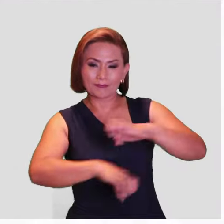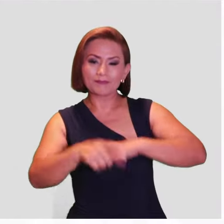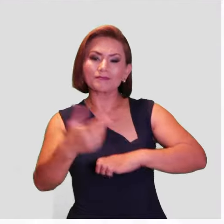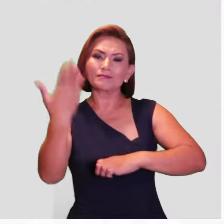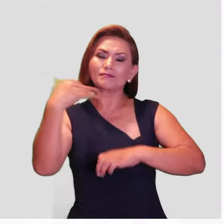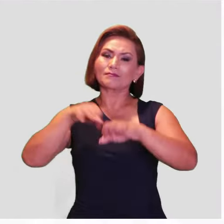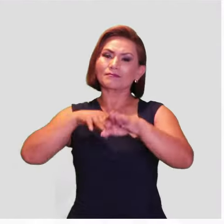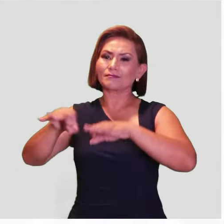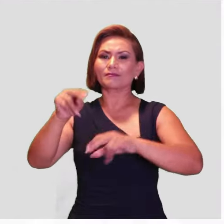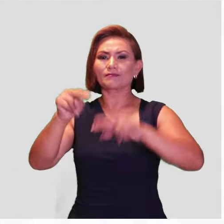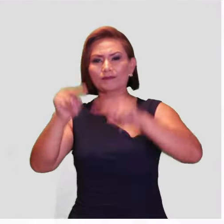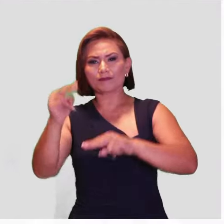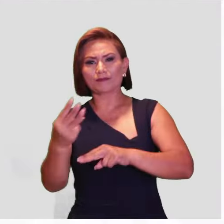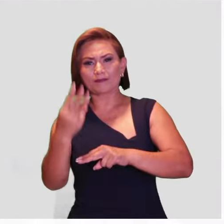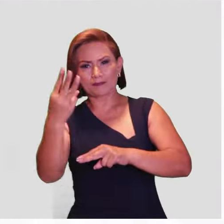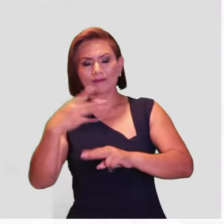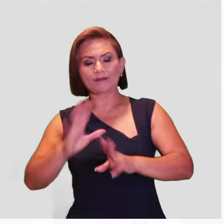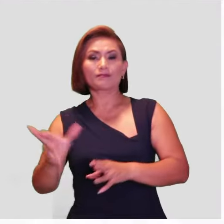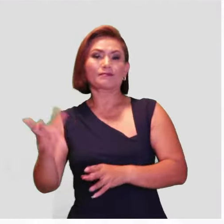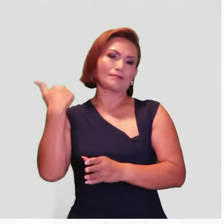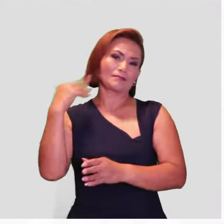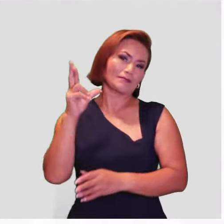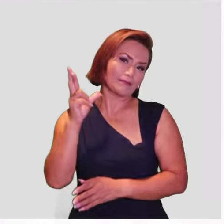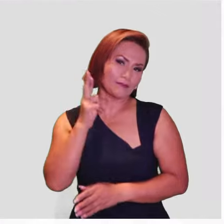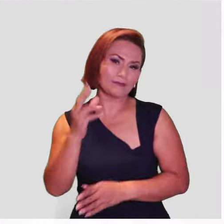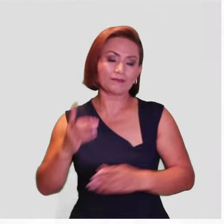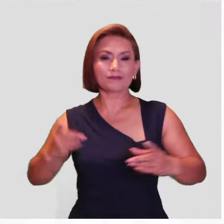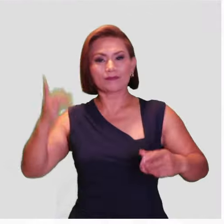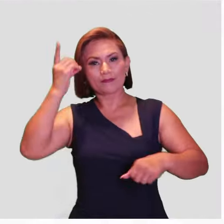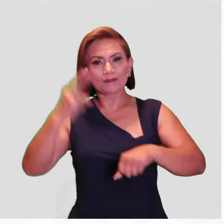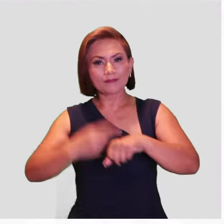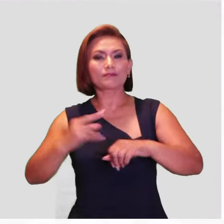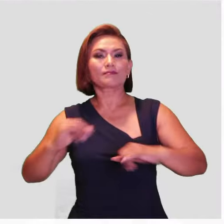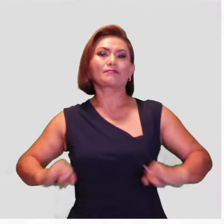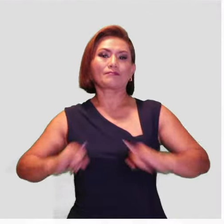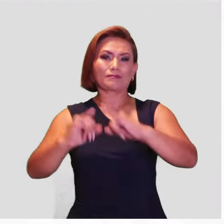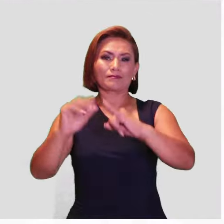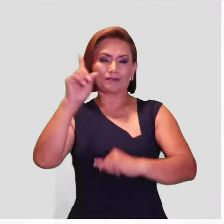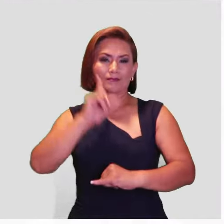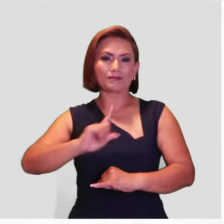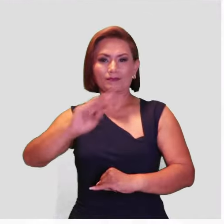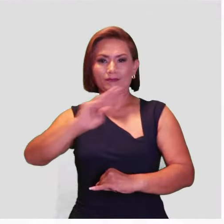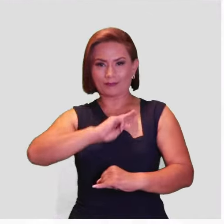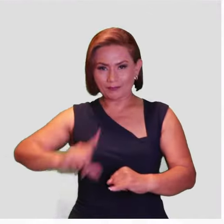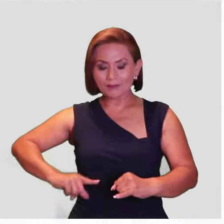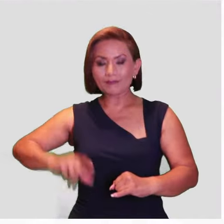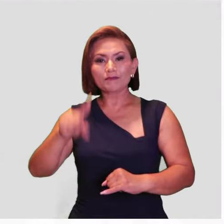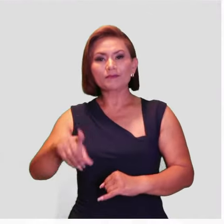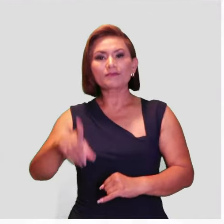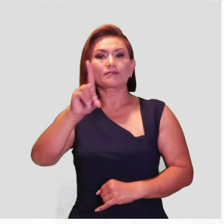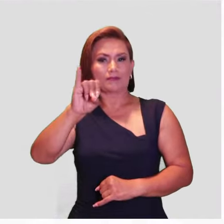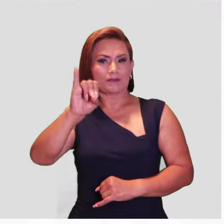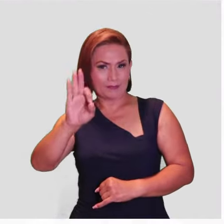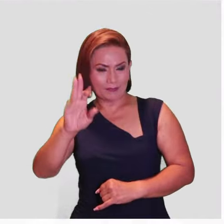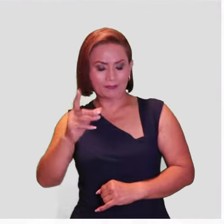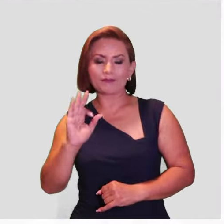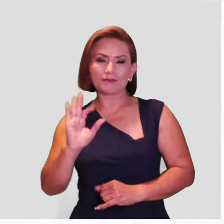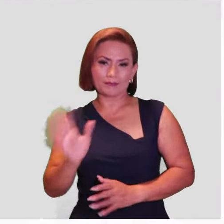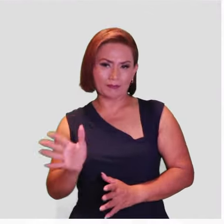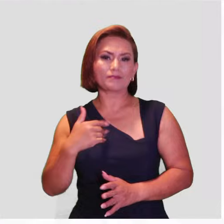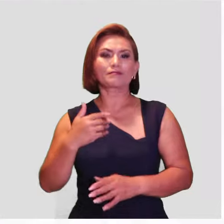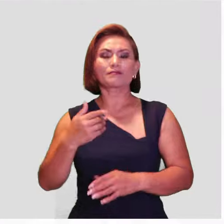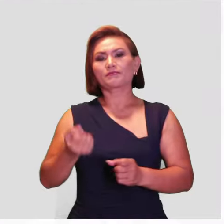3 niveles de gobierno, fui regidora, directora del Instituto Municipal de la Mujer y también fui directora del Sistema Municipal DIF. Ejerzo mi profesión,